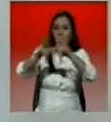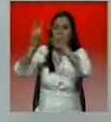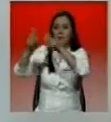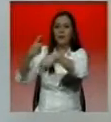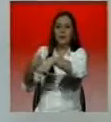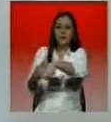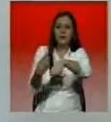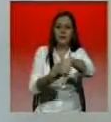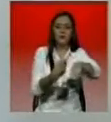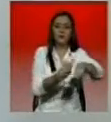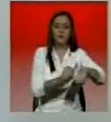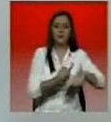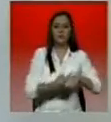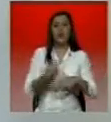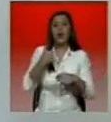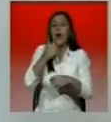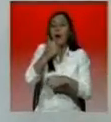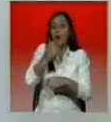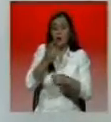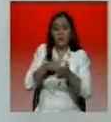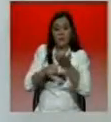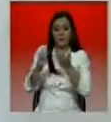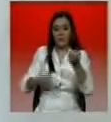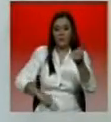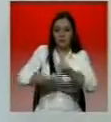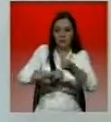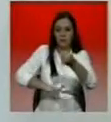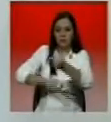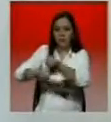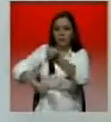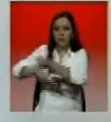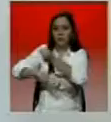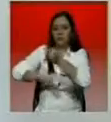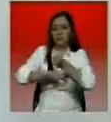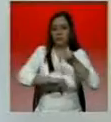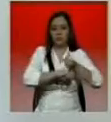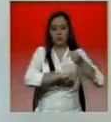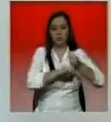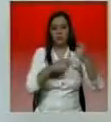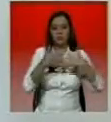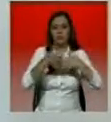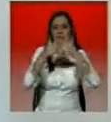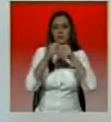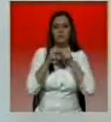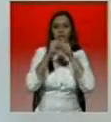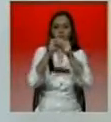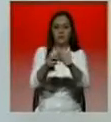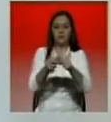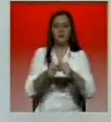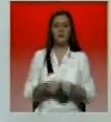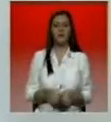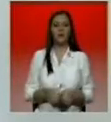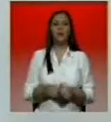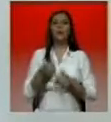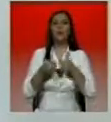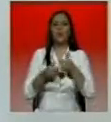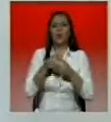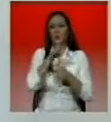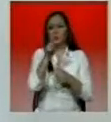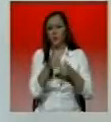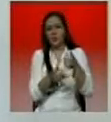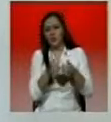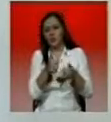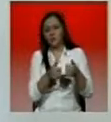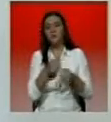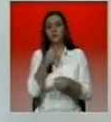hay temas en los que nosotros podemos apoyar y apuntalar la generación de empleo y la sostenibilidad de las empresas donde son miles tenemos